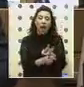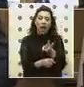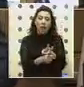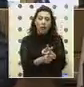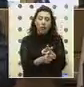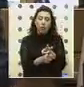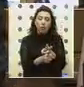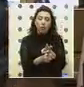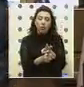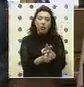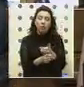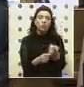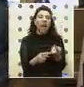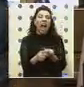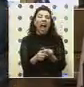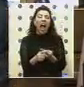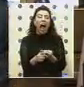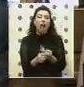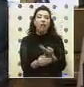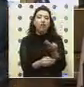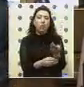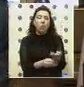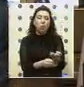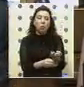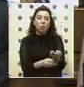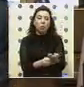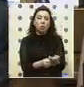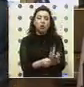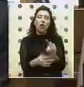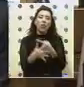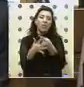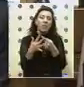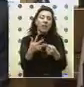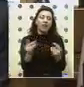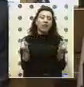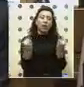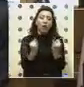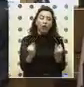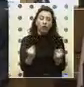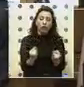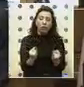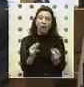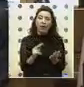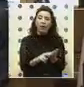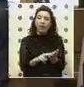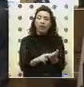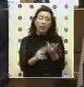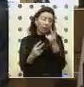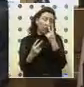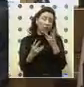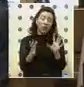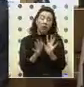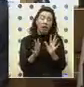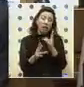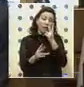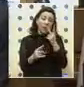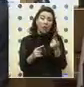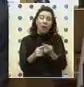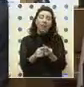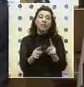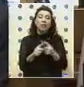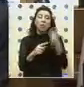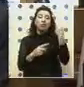mayores son abusados. Y son abusados de distintas formas. La verdad es que es dramático ver cómo son abusados a